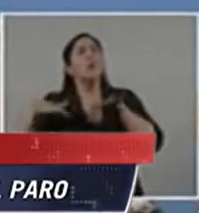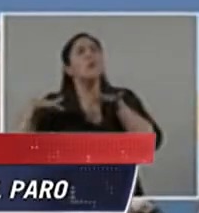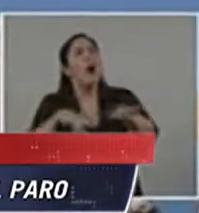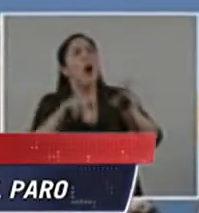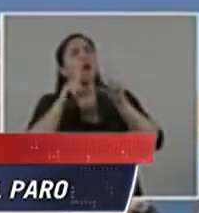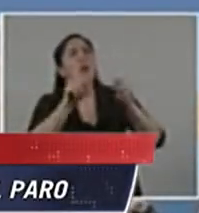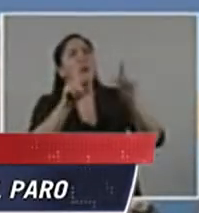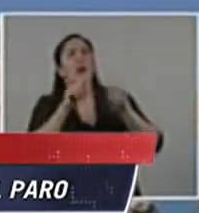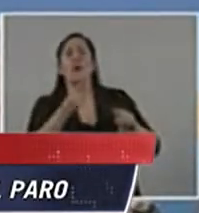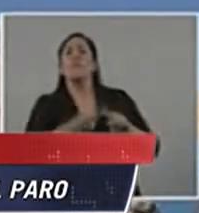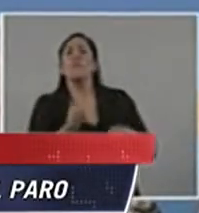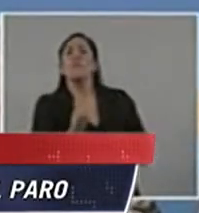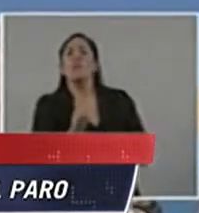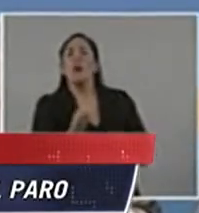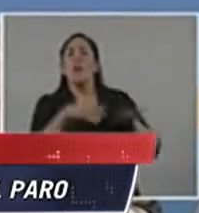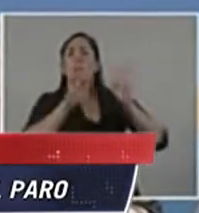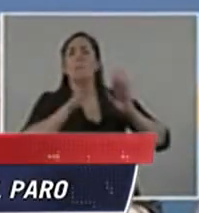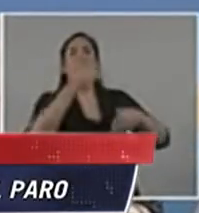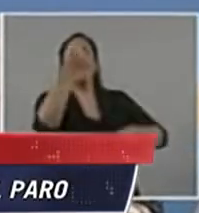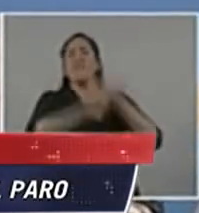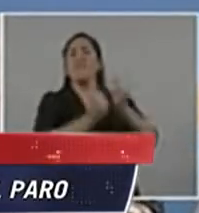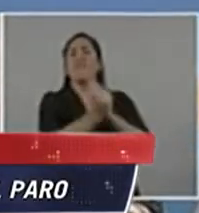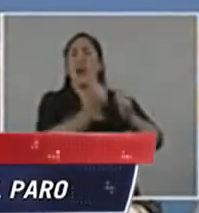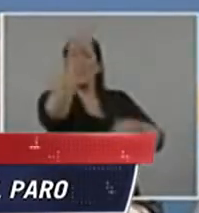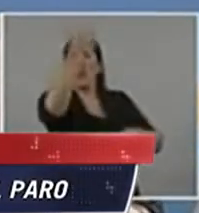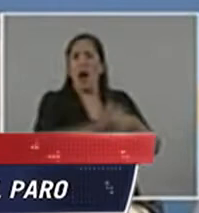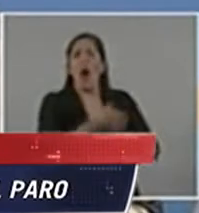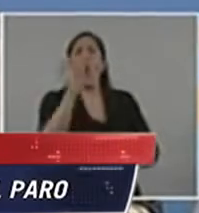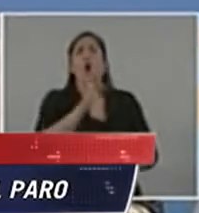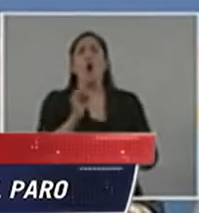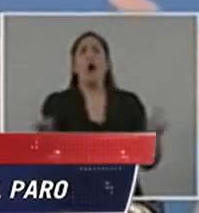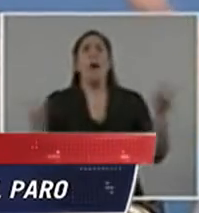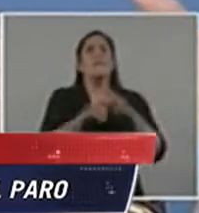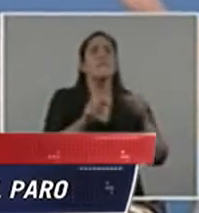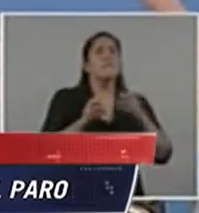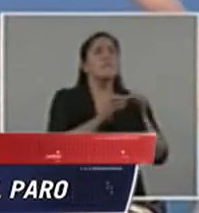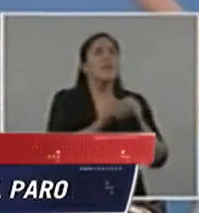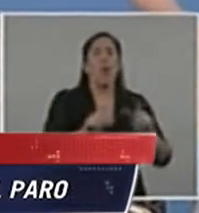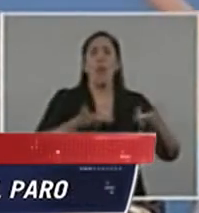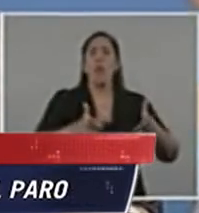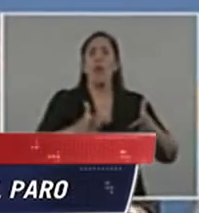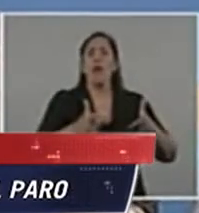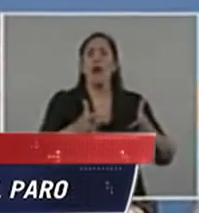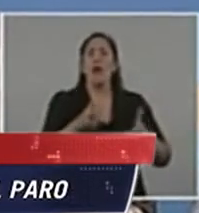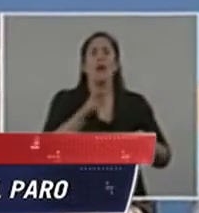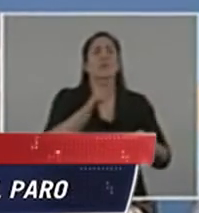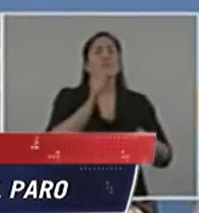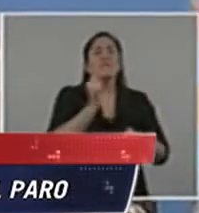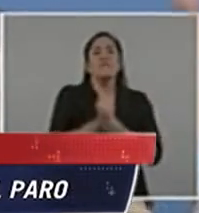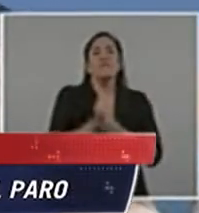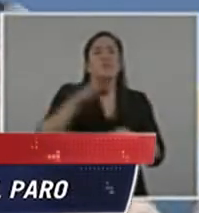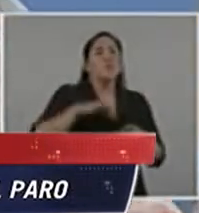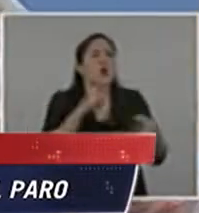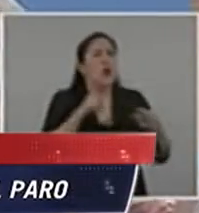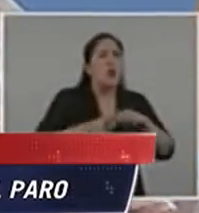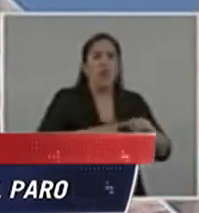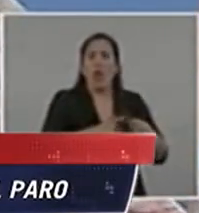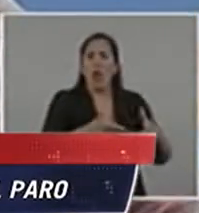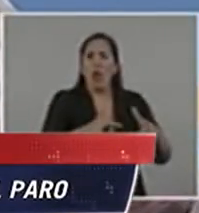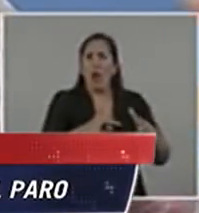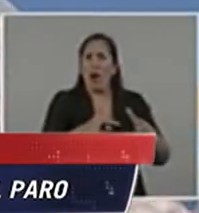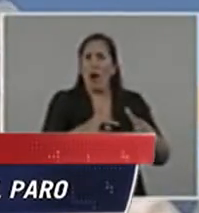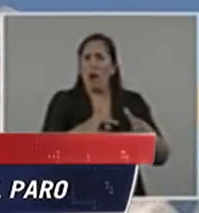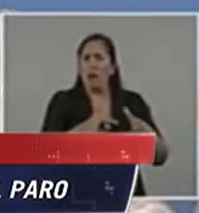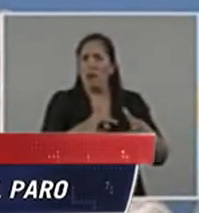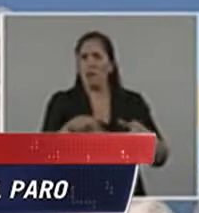no convocan a paritarias. En fin, si tiene que seguir habiendo huelgas porque hay un puñado